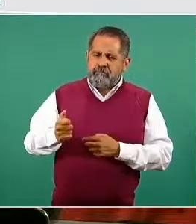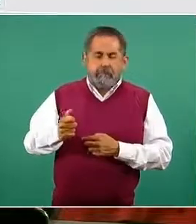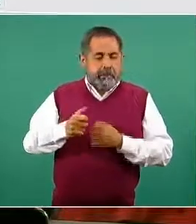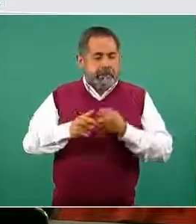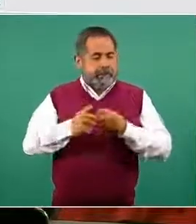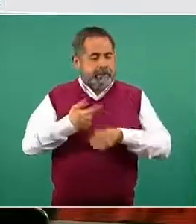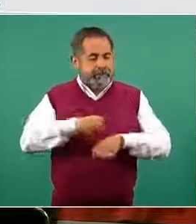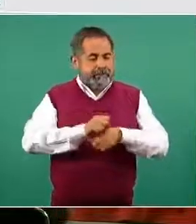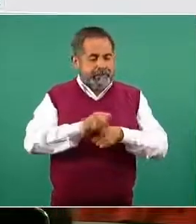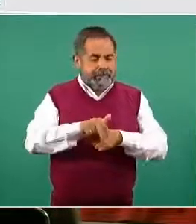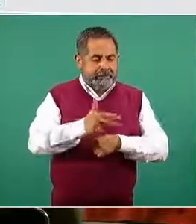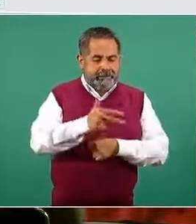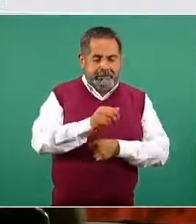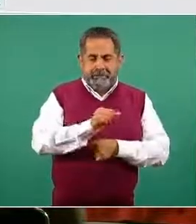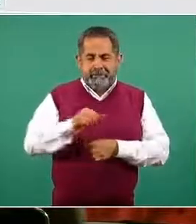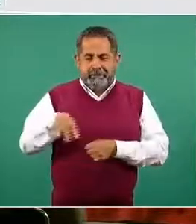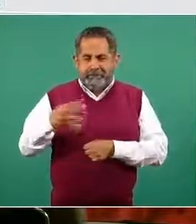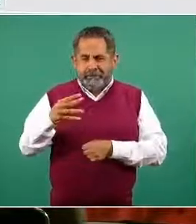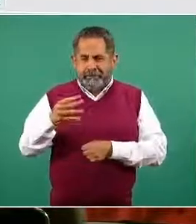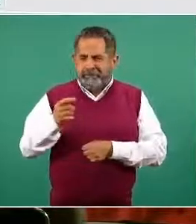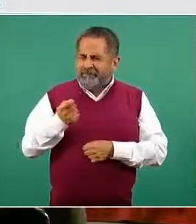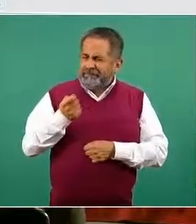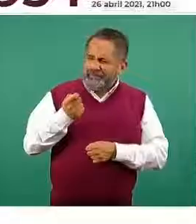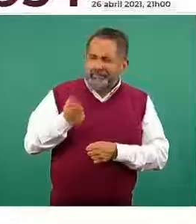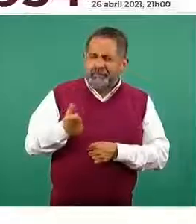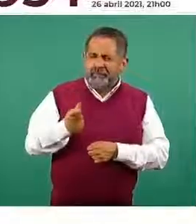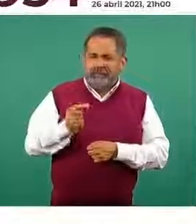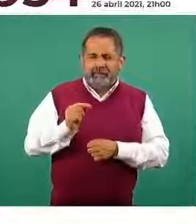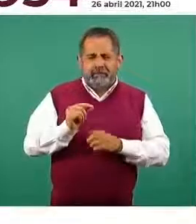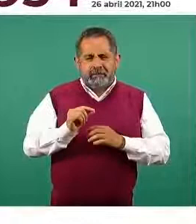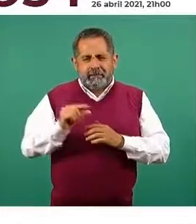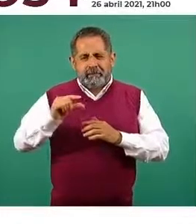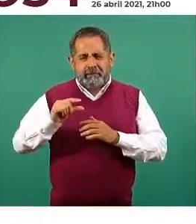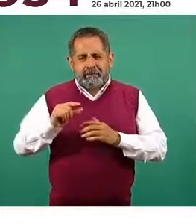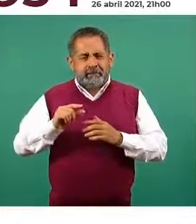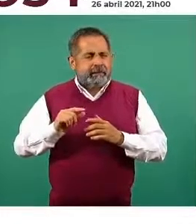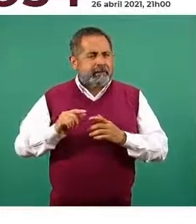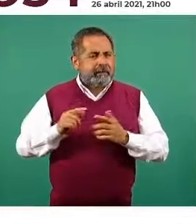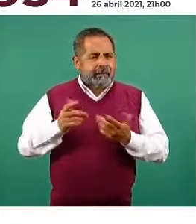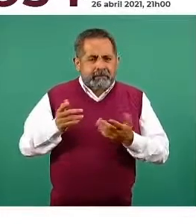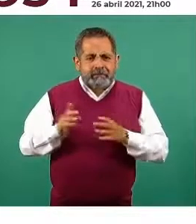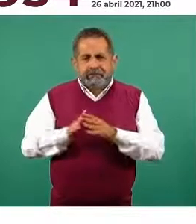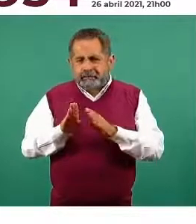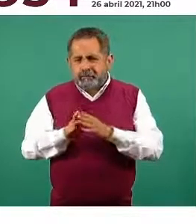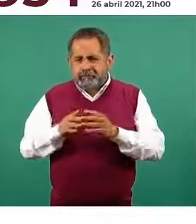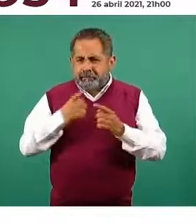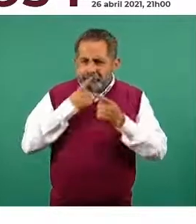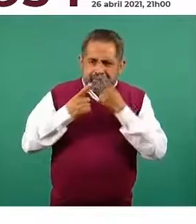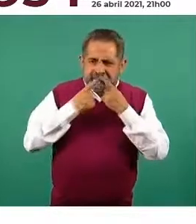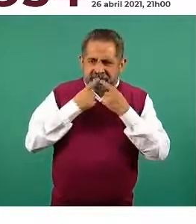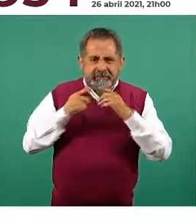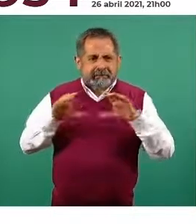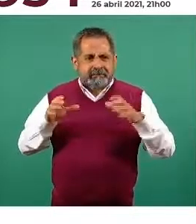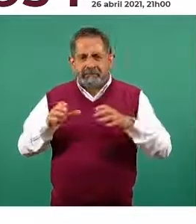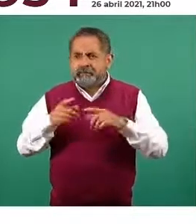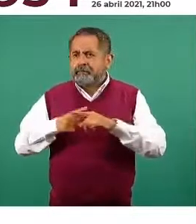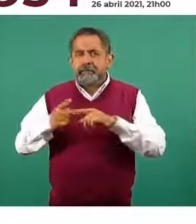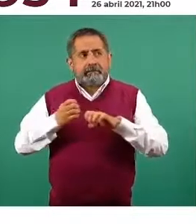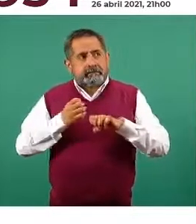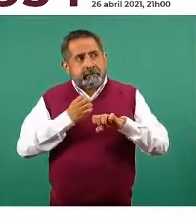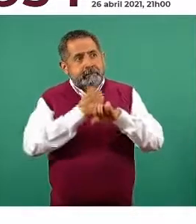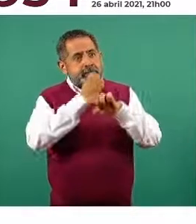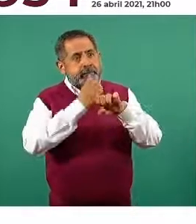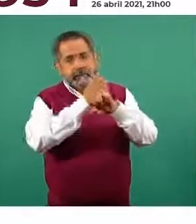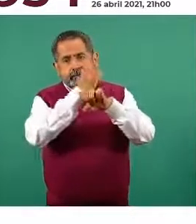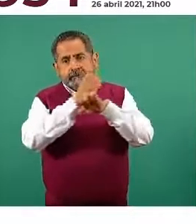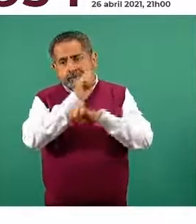a la 14, hubo una serie de reuniones de trabajo con diferentes entidades federativas que